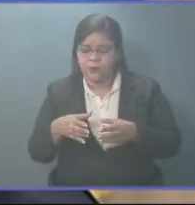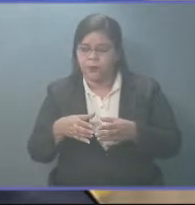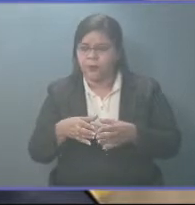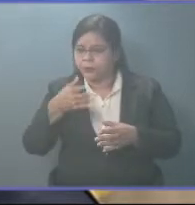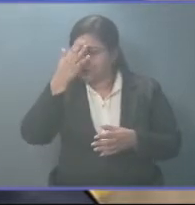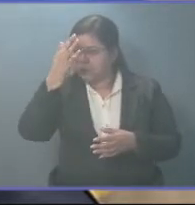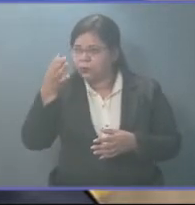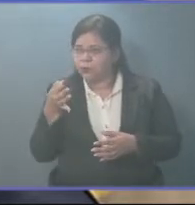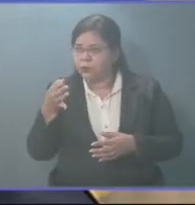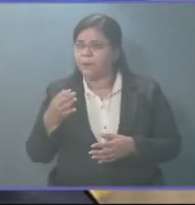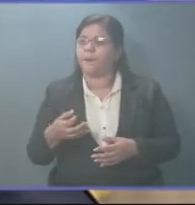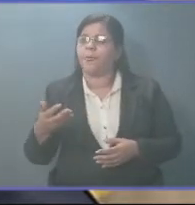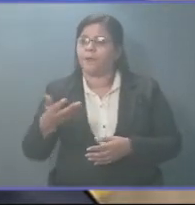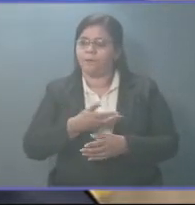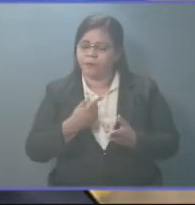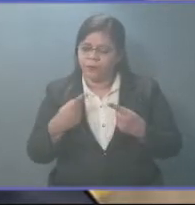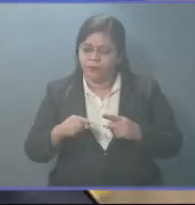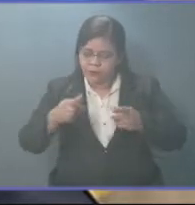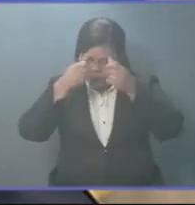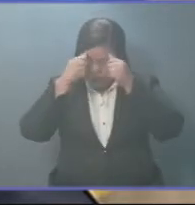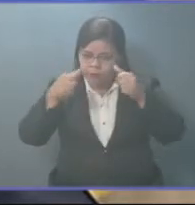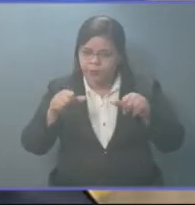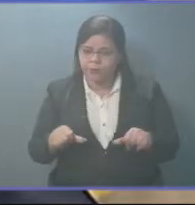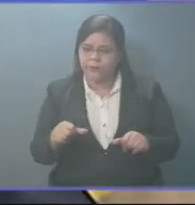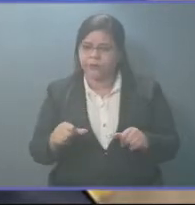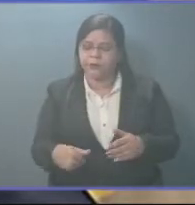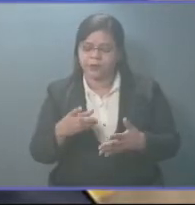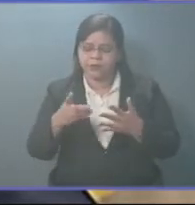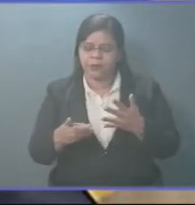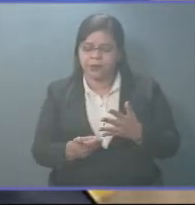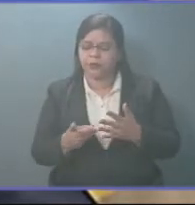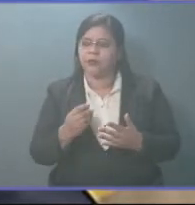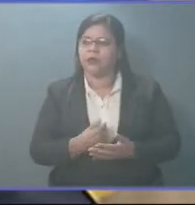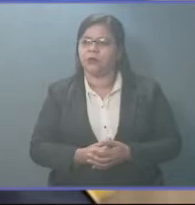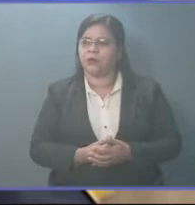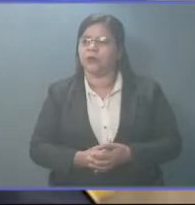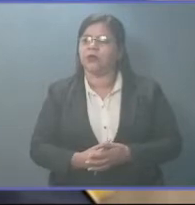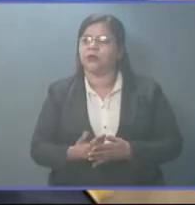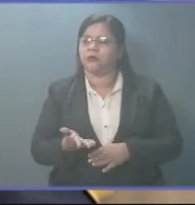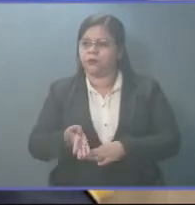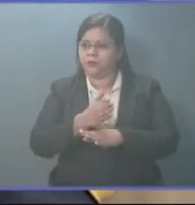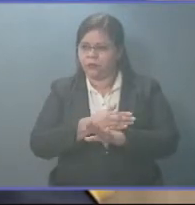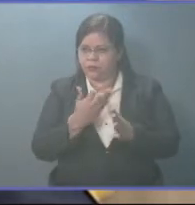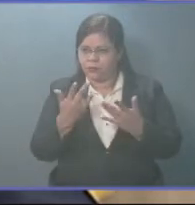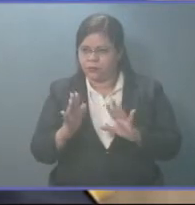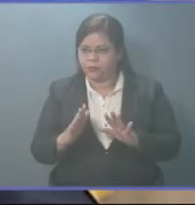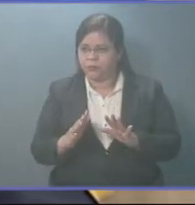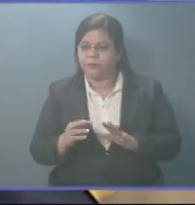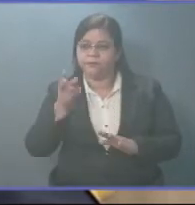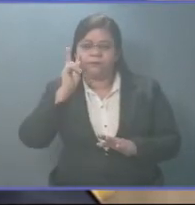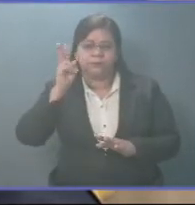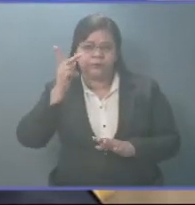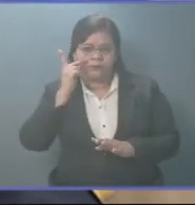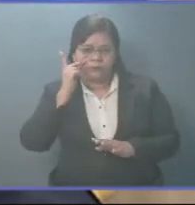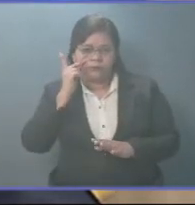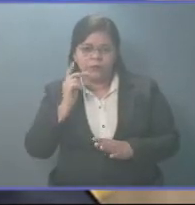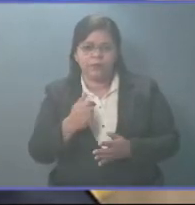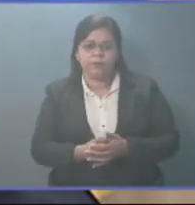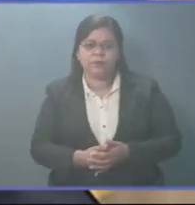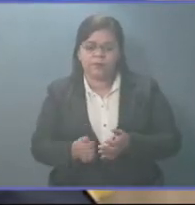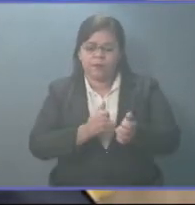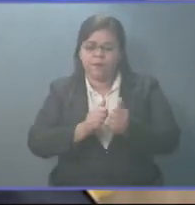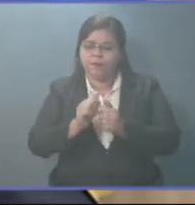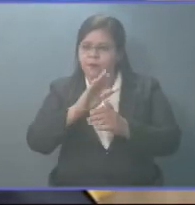parecer que es oportuno mantenerlo aprobado en el decreto legislativo antecitado, es decir, superar